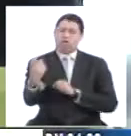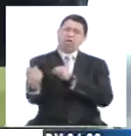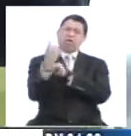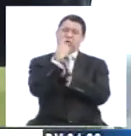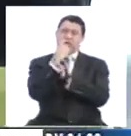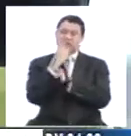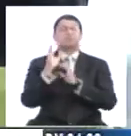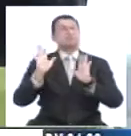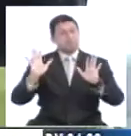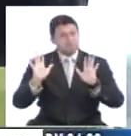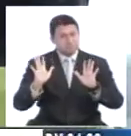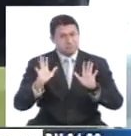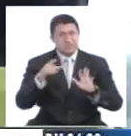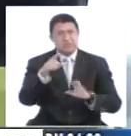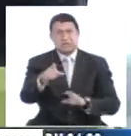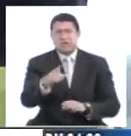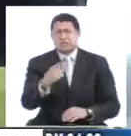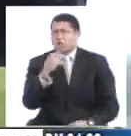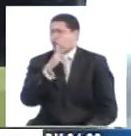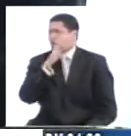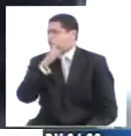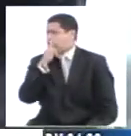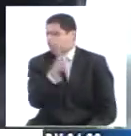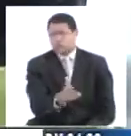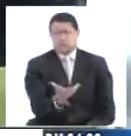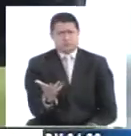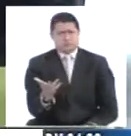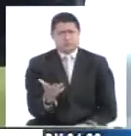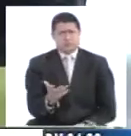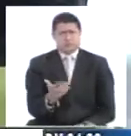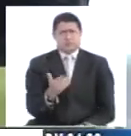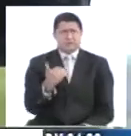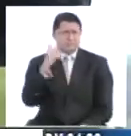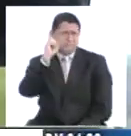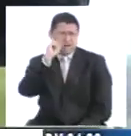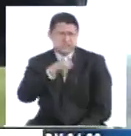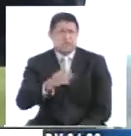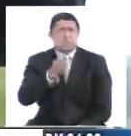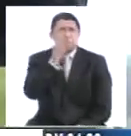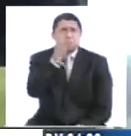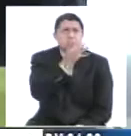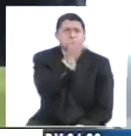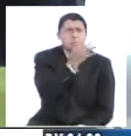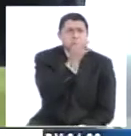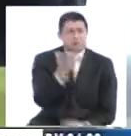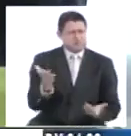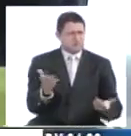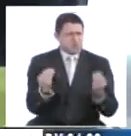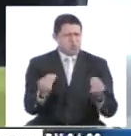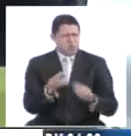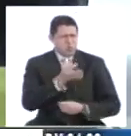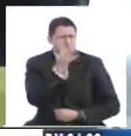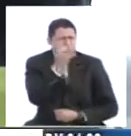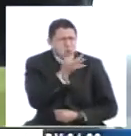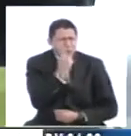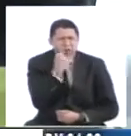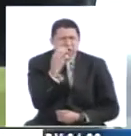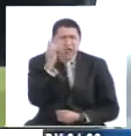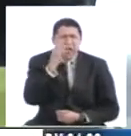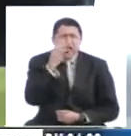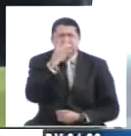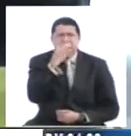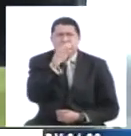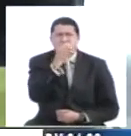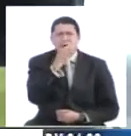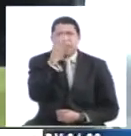pero yo es que yo tengo que decir es una atrocidad coserse la boca como tú te vas a coser la malla son igual el